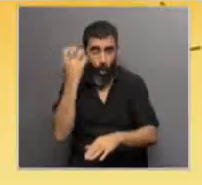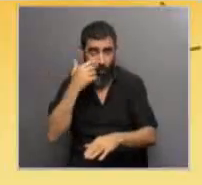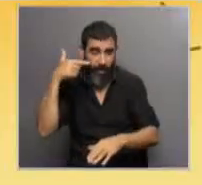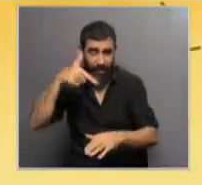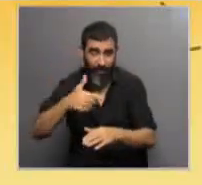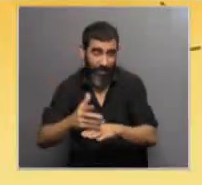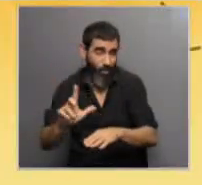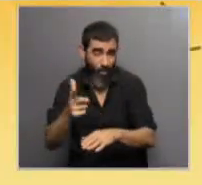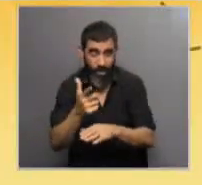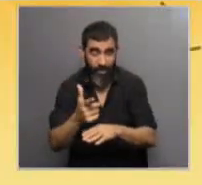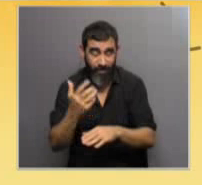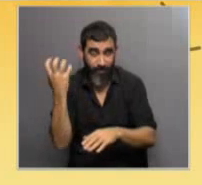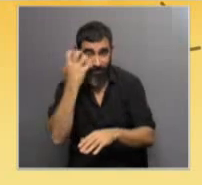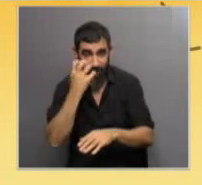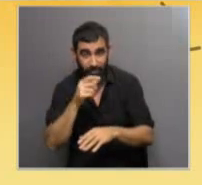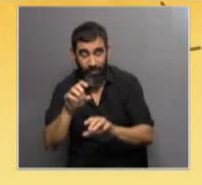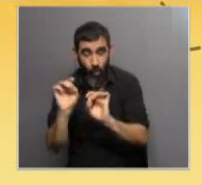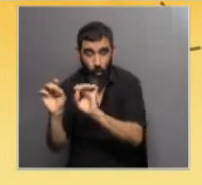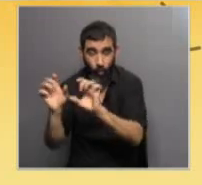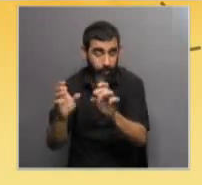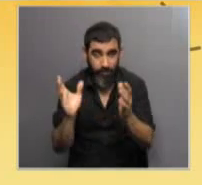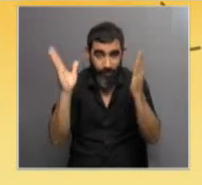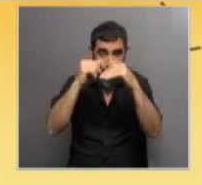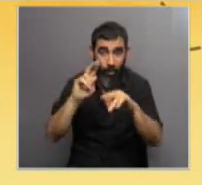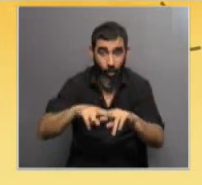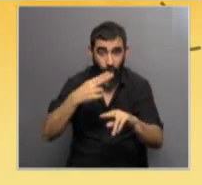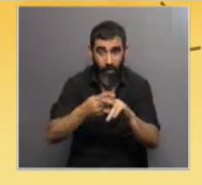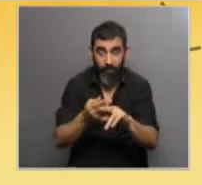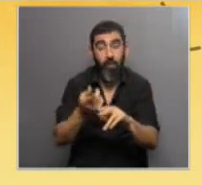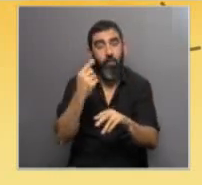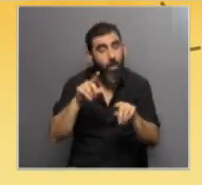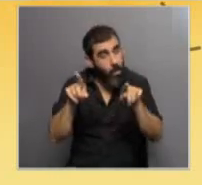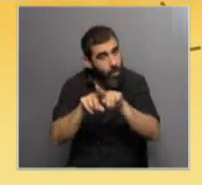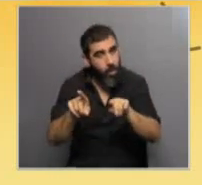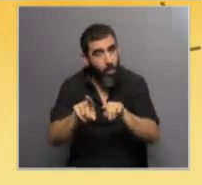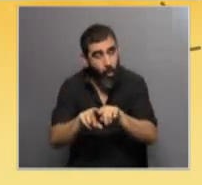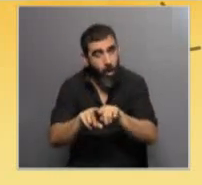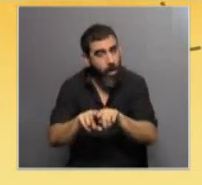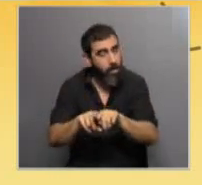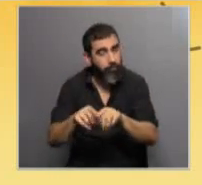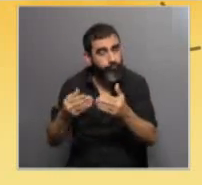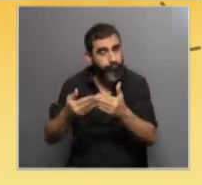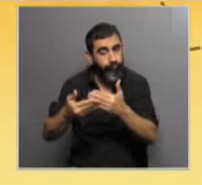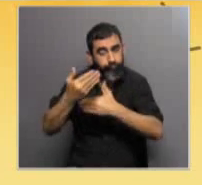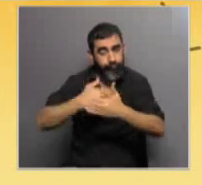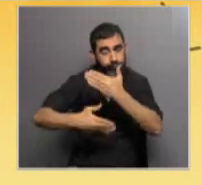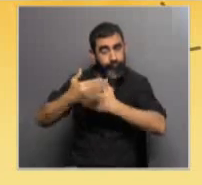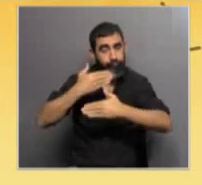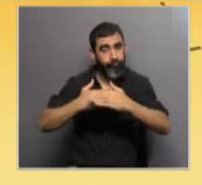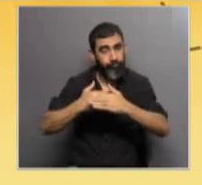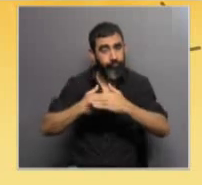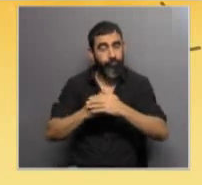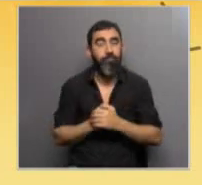ya entonces este a pesar de todo está retrocediendo exactamente lo que corresponde no